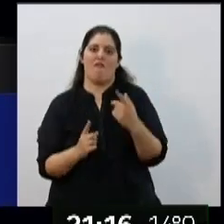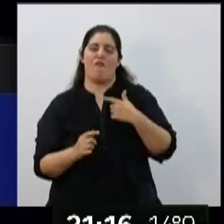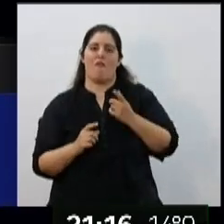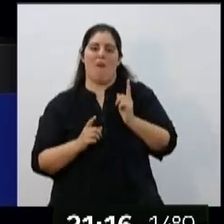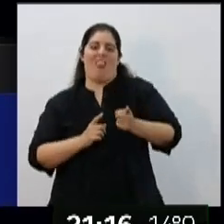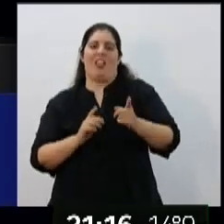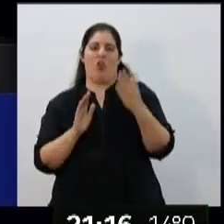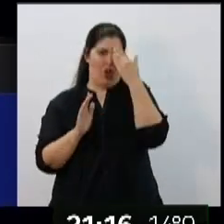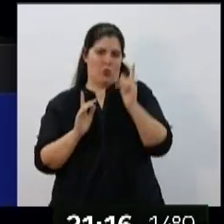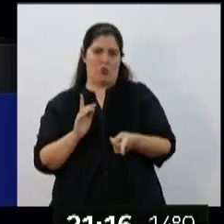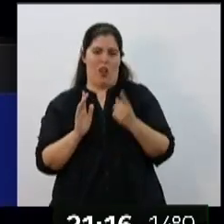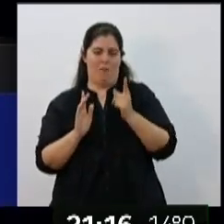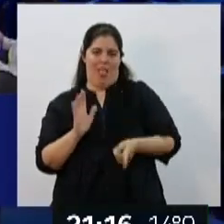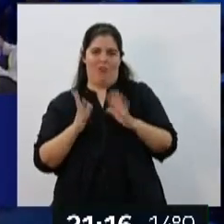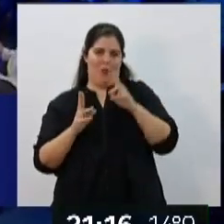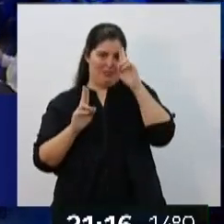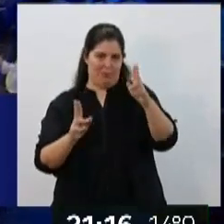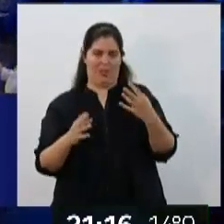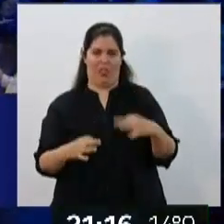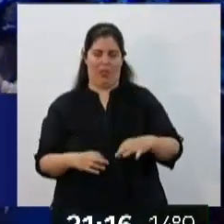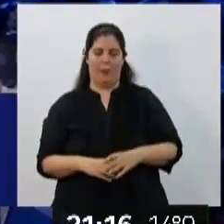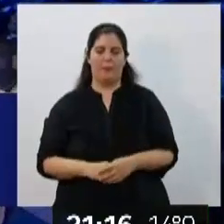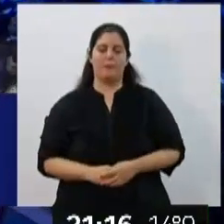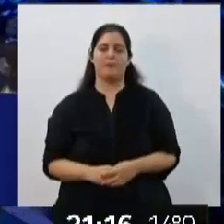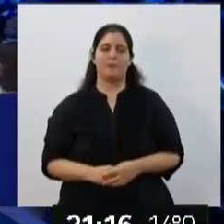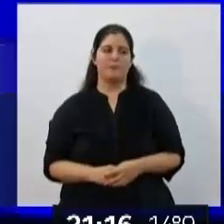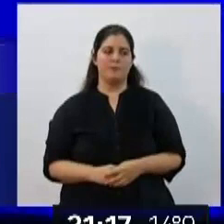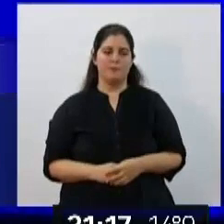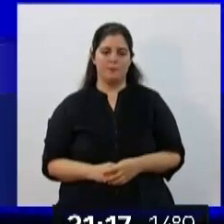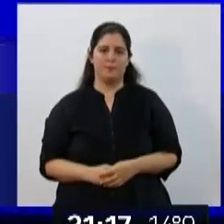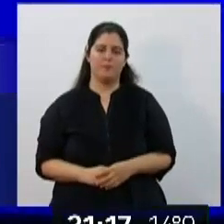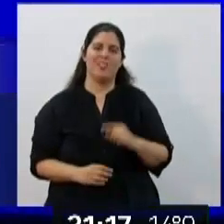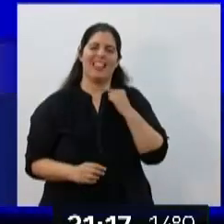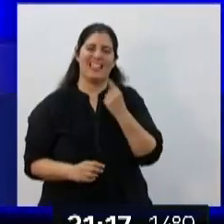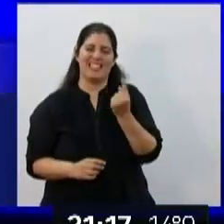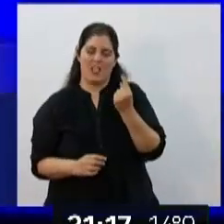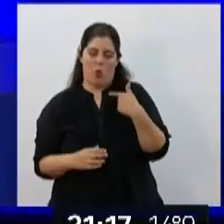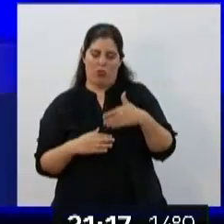mandatos constitucionales. Le quedan 13 segundos.